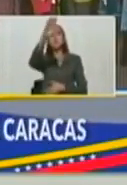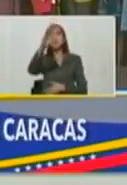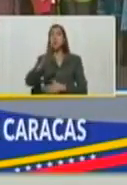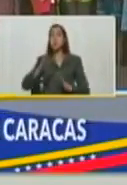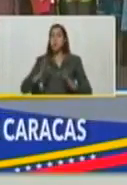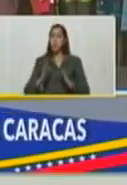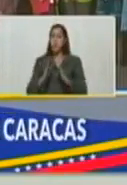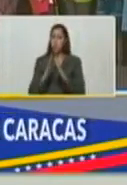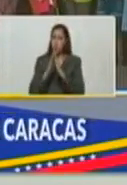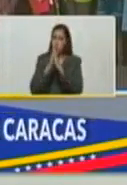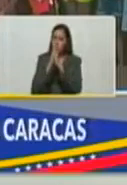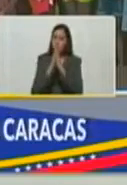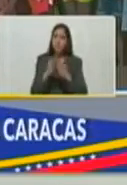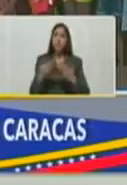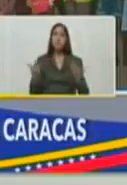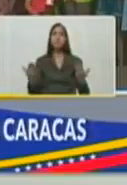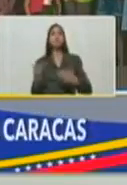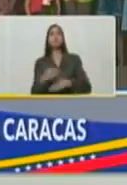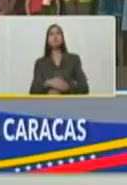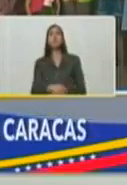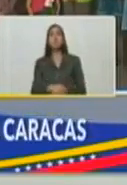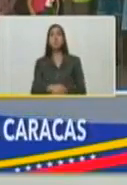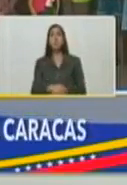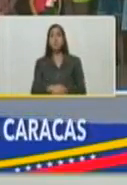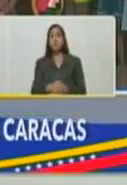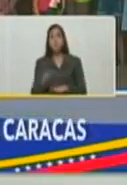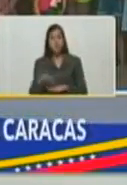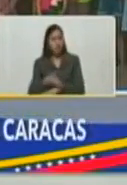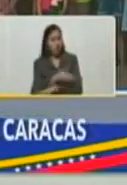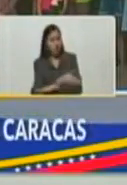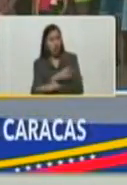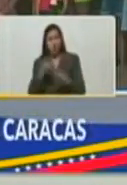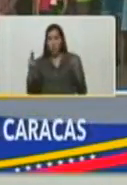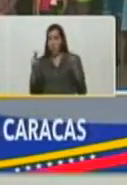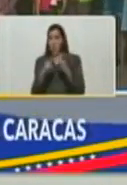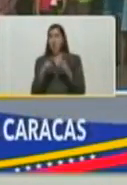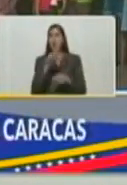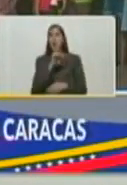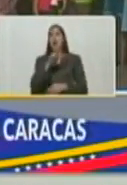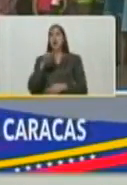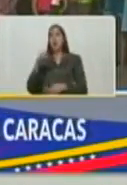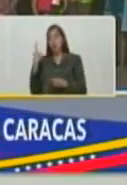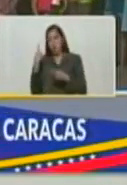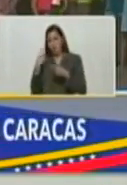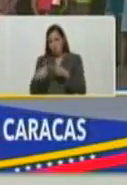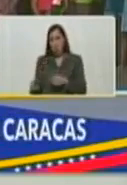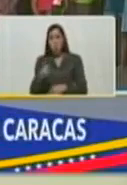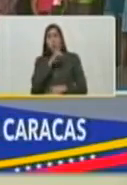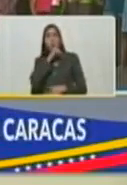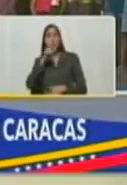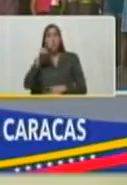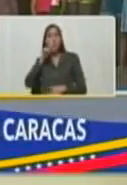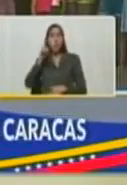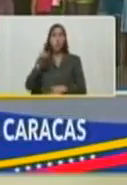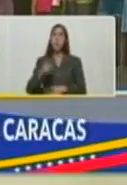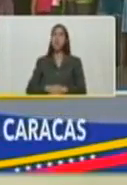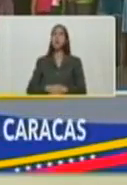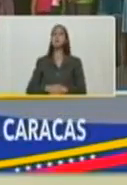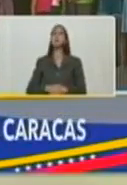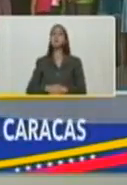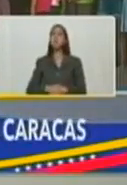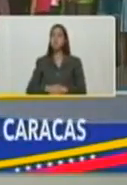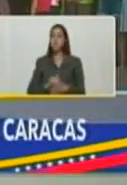del Guarayra Repano, antes conocida como el Ávila. Ahora tiene su nombre original, el nombre